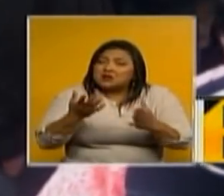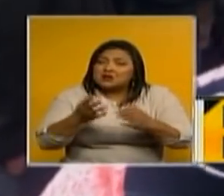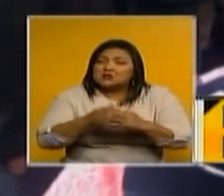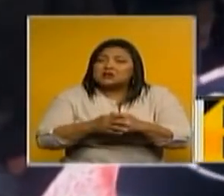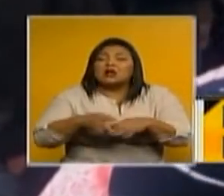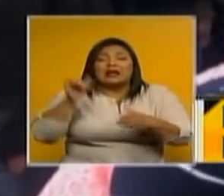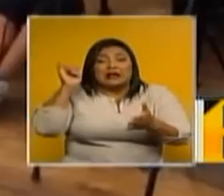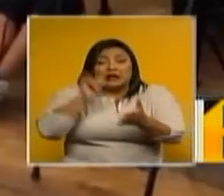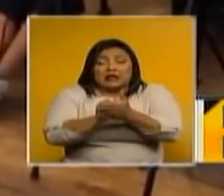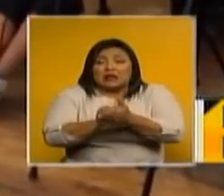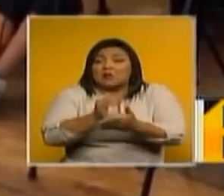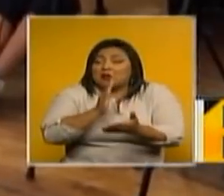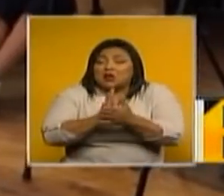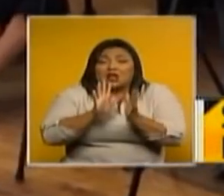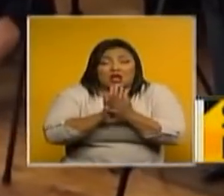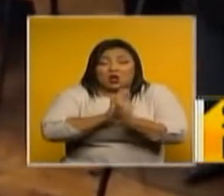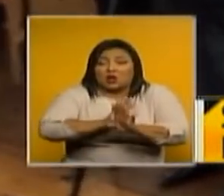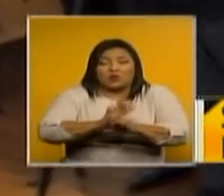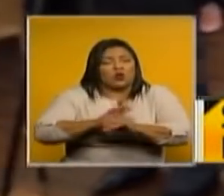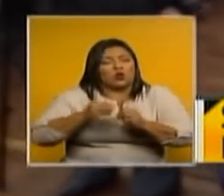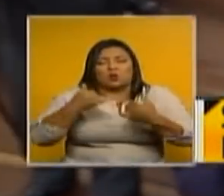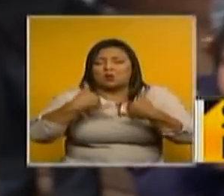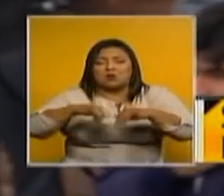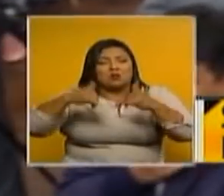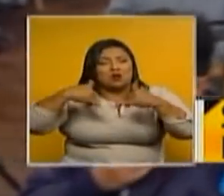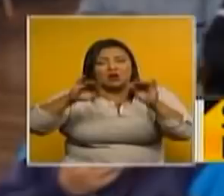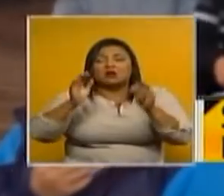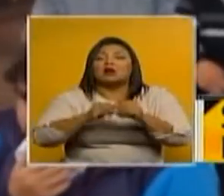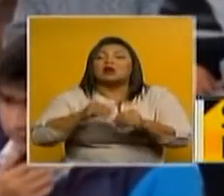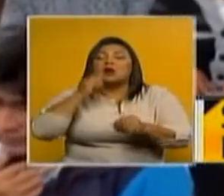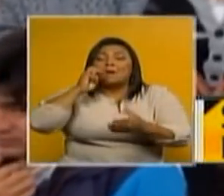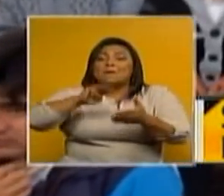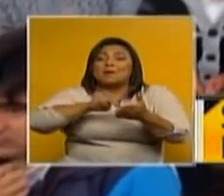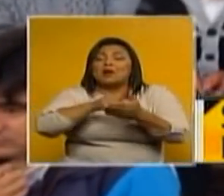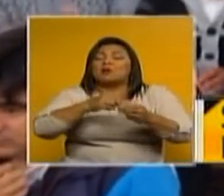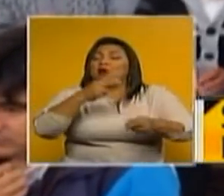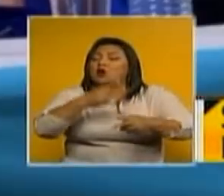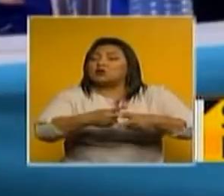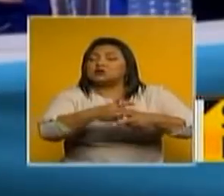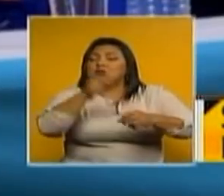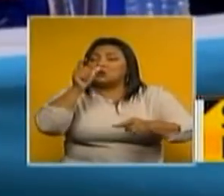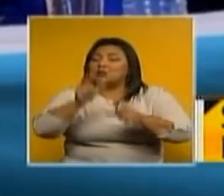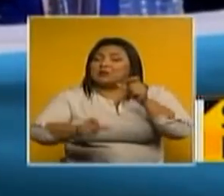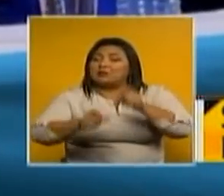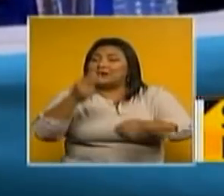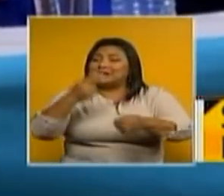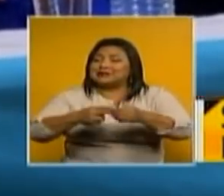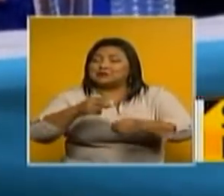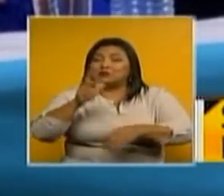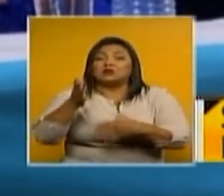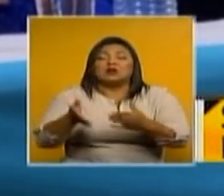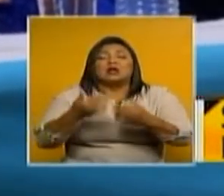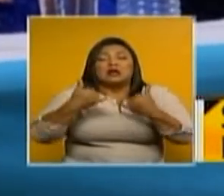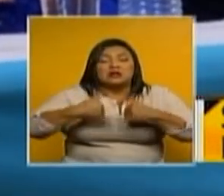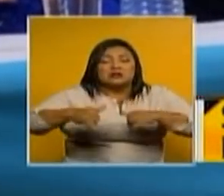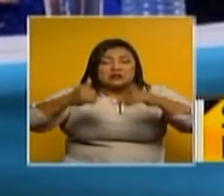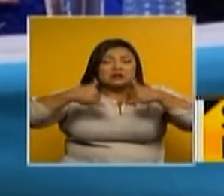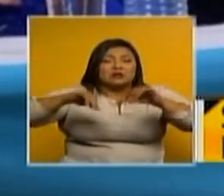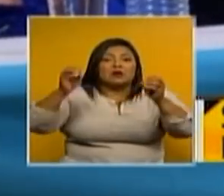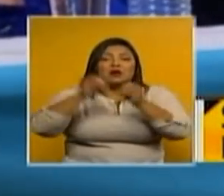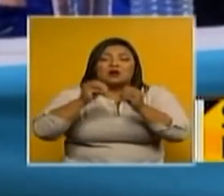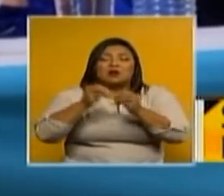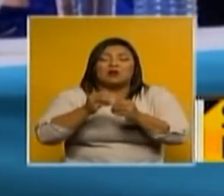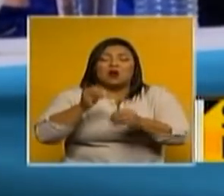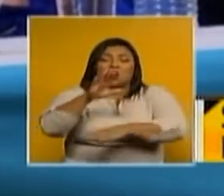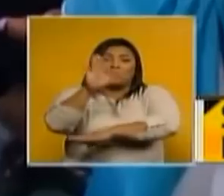vamos a quedar quietos. Este y otros casos fueron conocidos por los miembros del Consejo de Participación Ciudadana, quienes darán seguimiento como parte